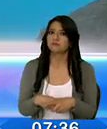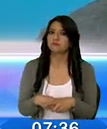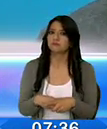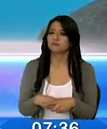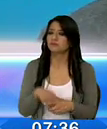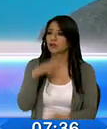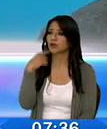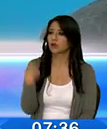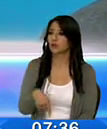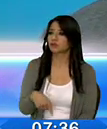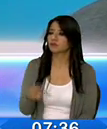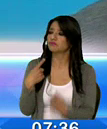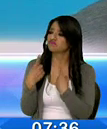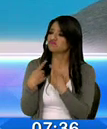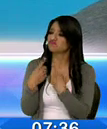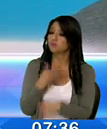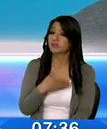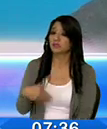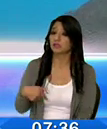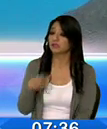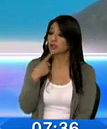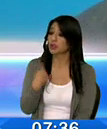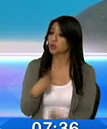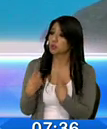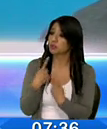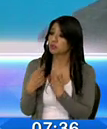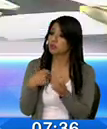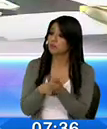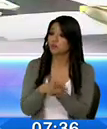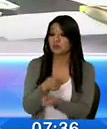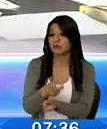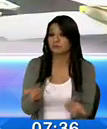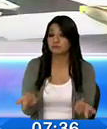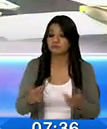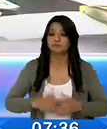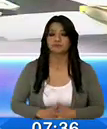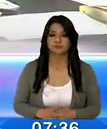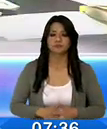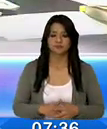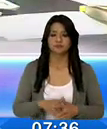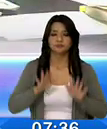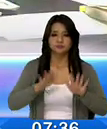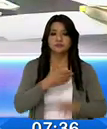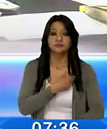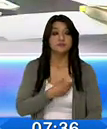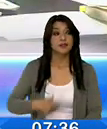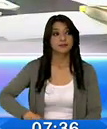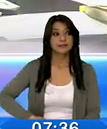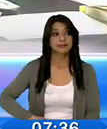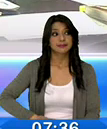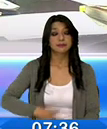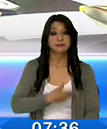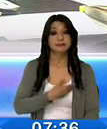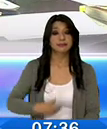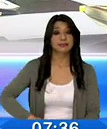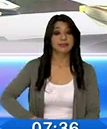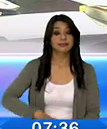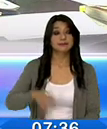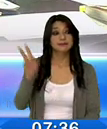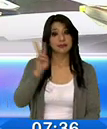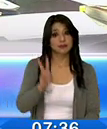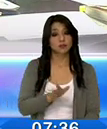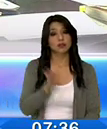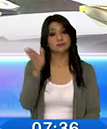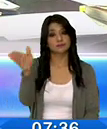en Rusia con Putin, a ver si lo sigue respaldando. Este viaje es sin precedentes,